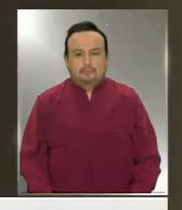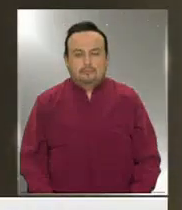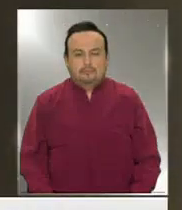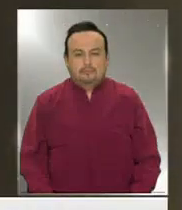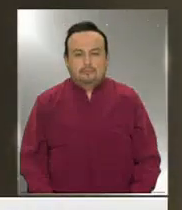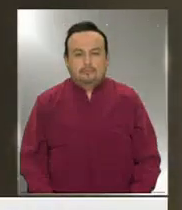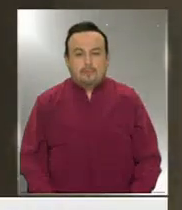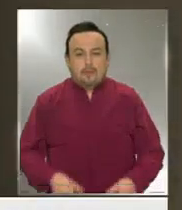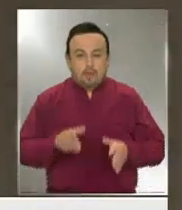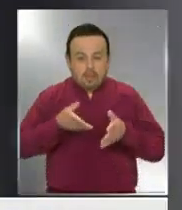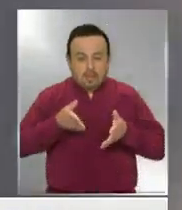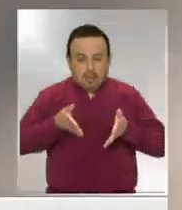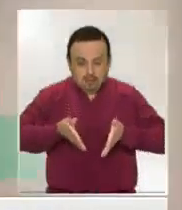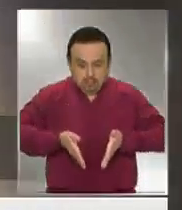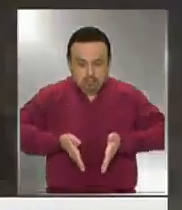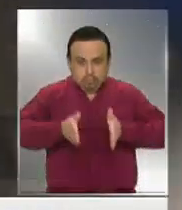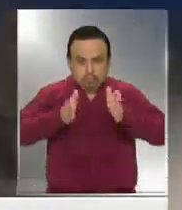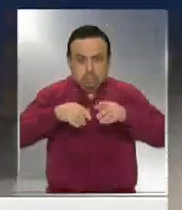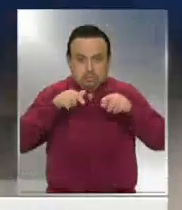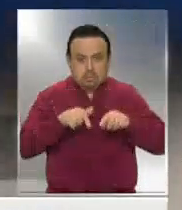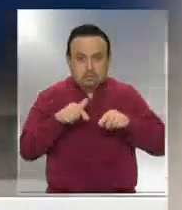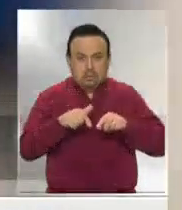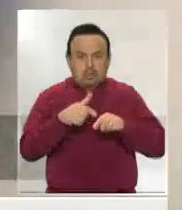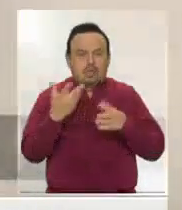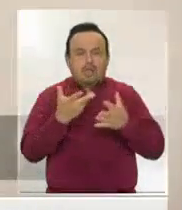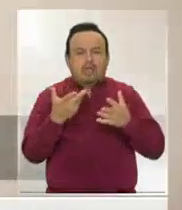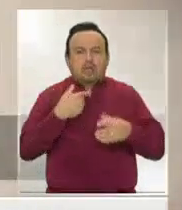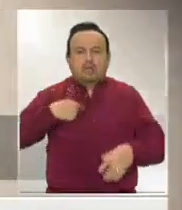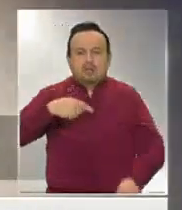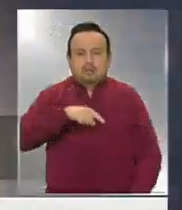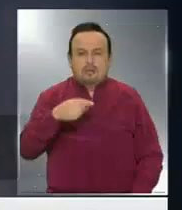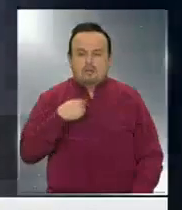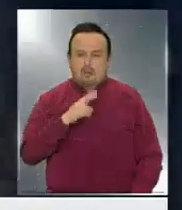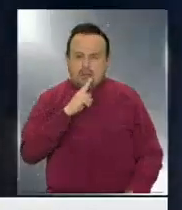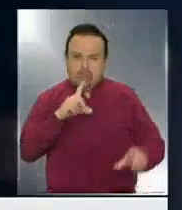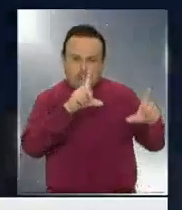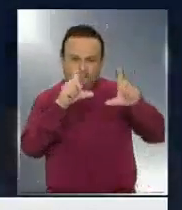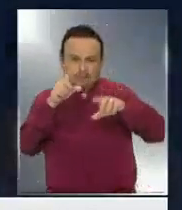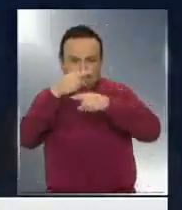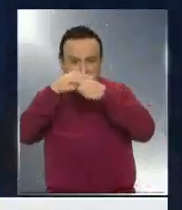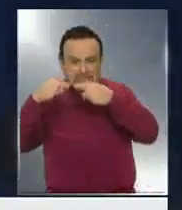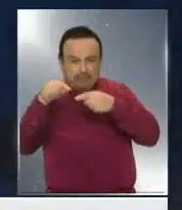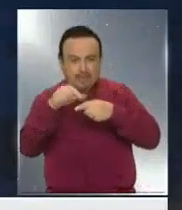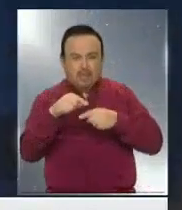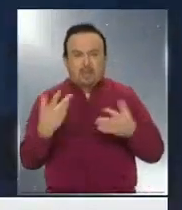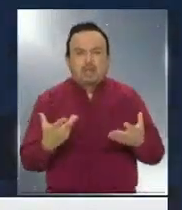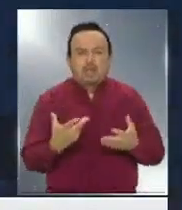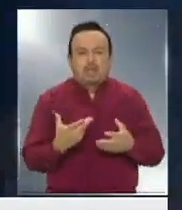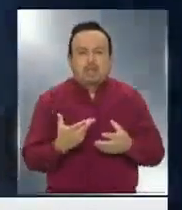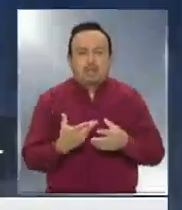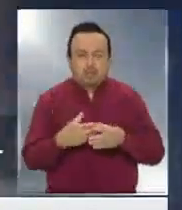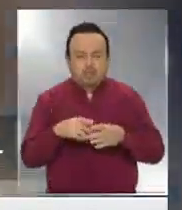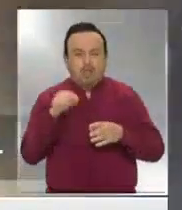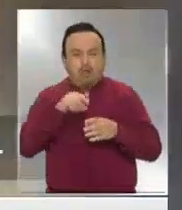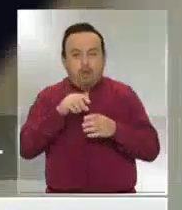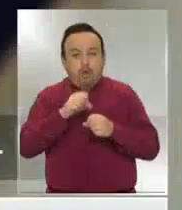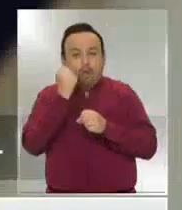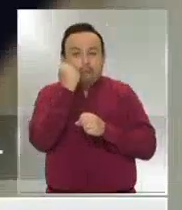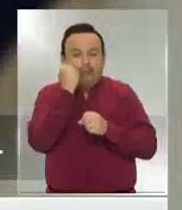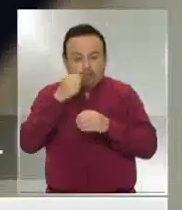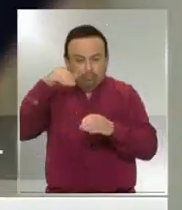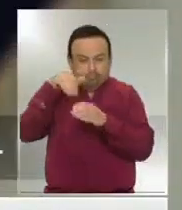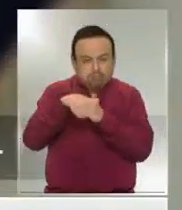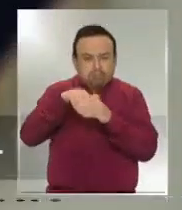El pasillo del terror. I've been watching that for the last week on television. Body bags all over, in